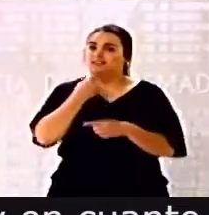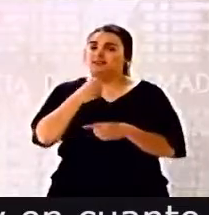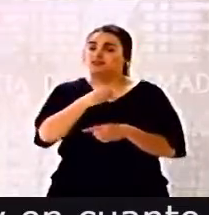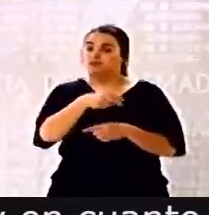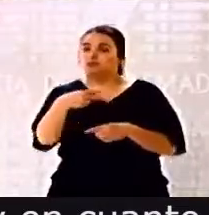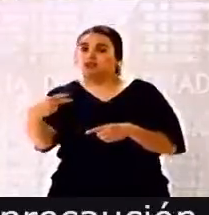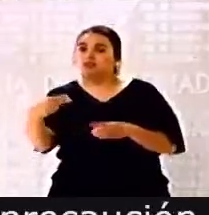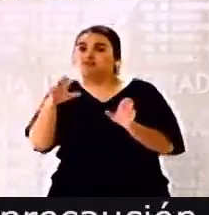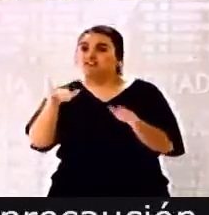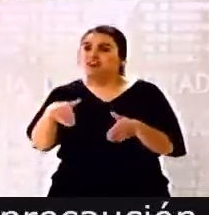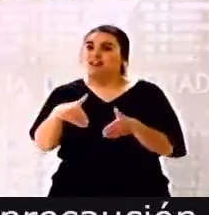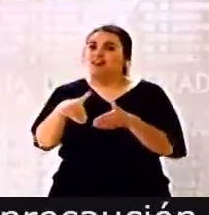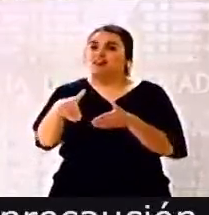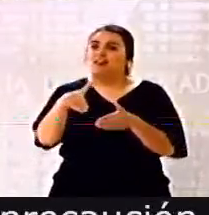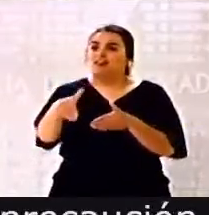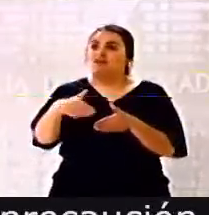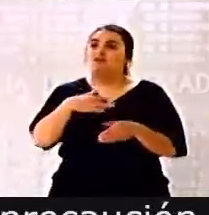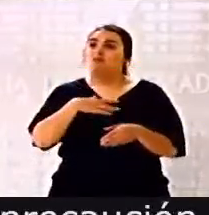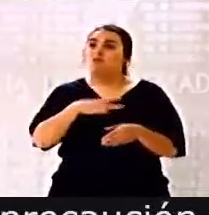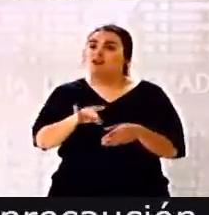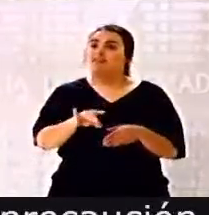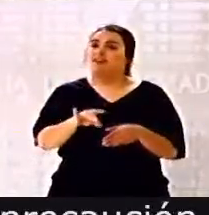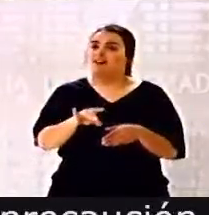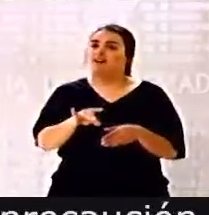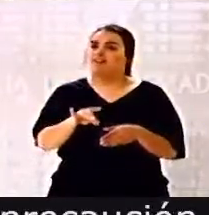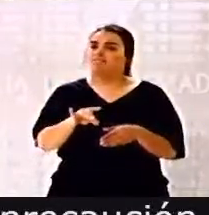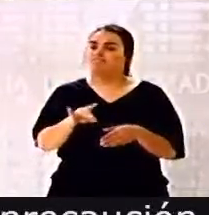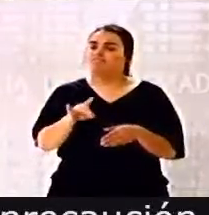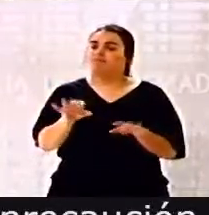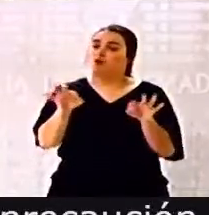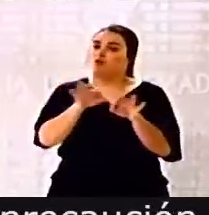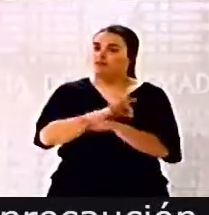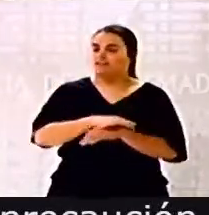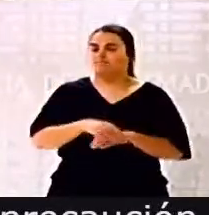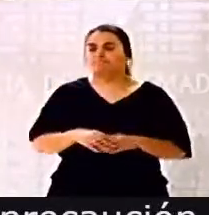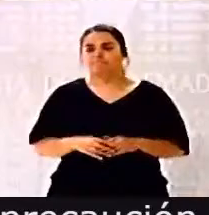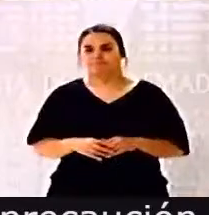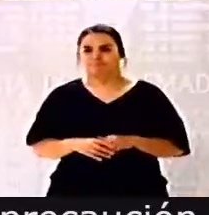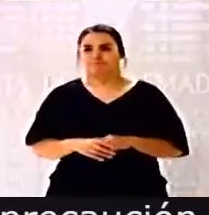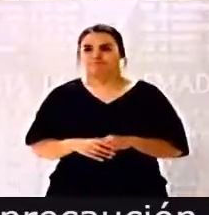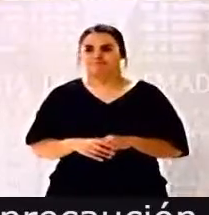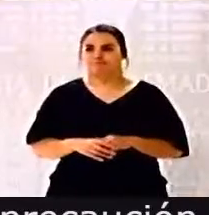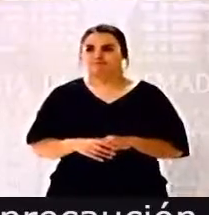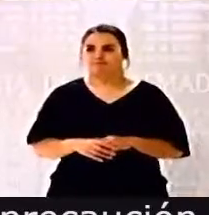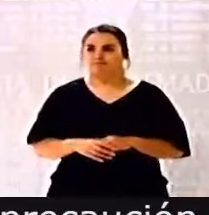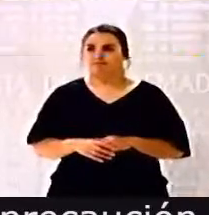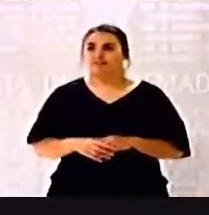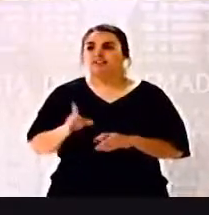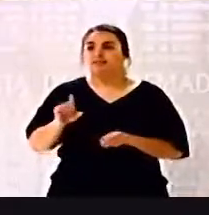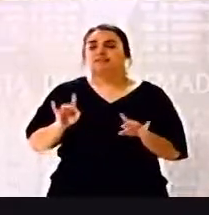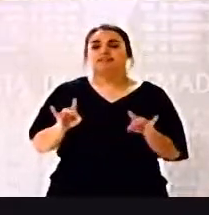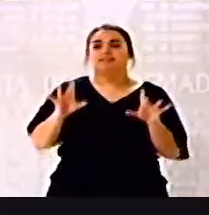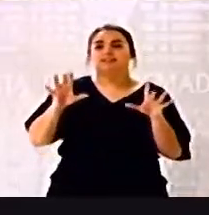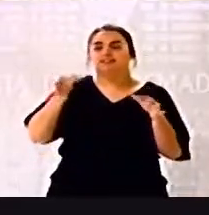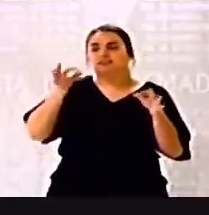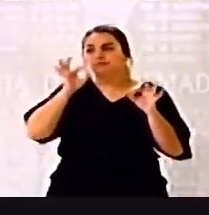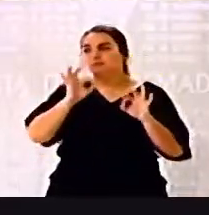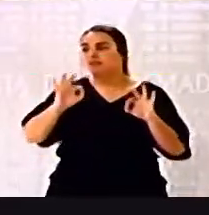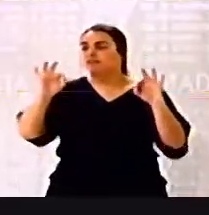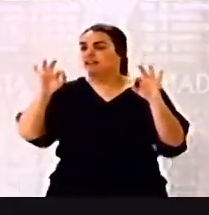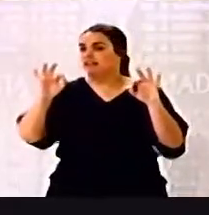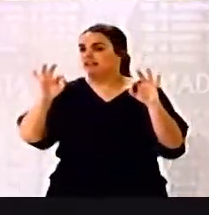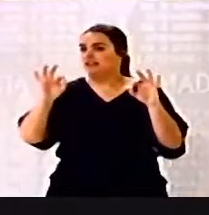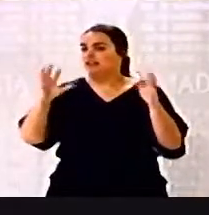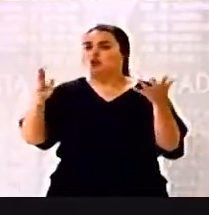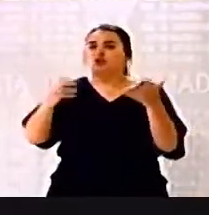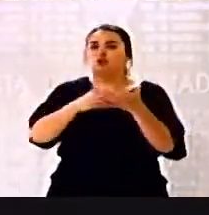resultados que son comprometedores. Y la sensibilidad y la especificidad de